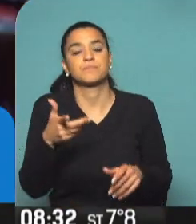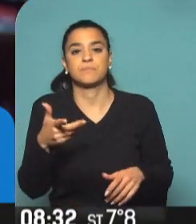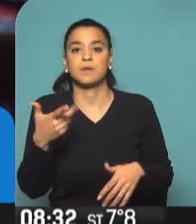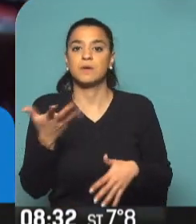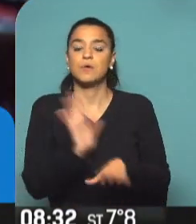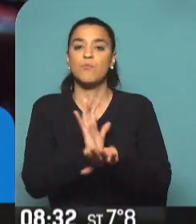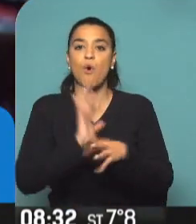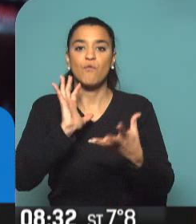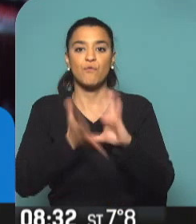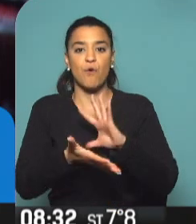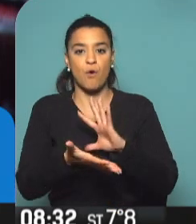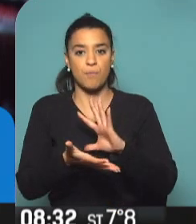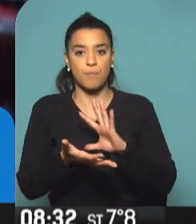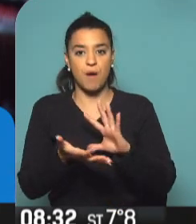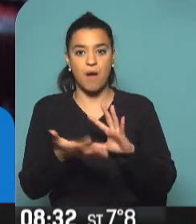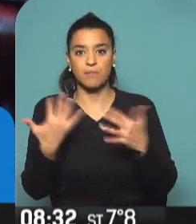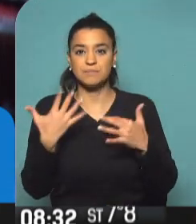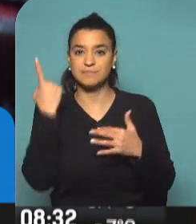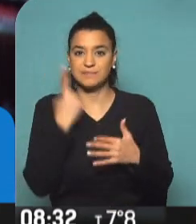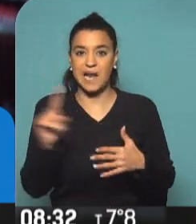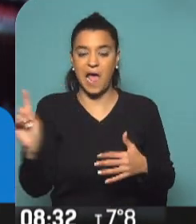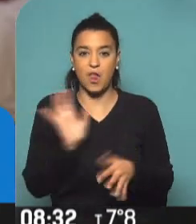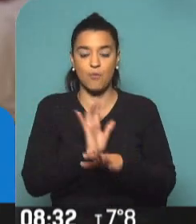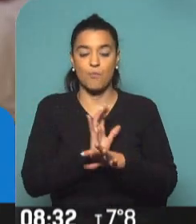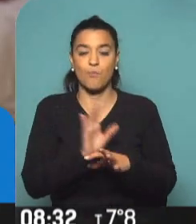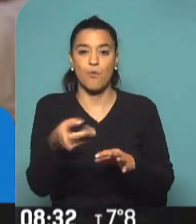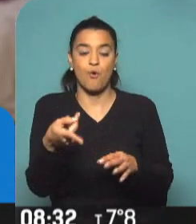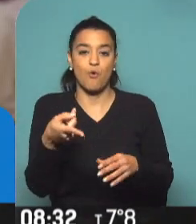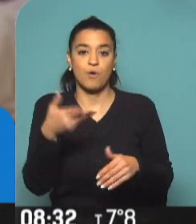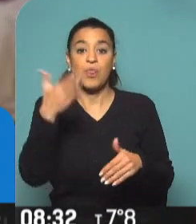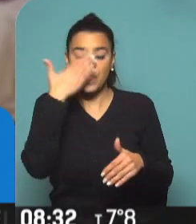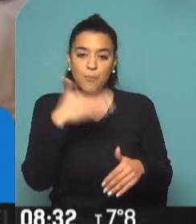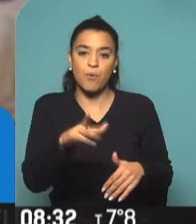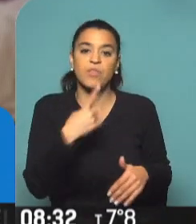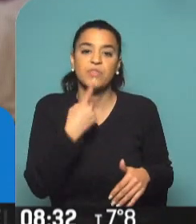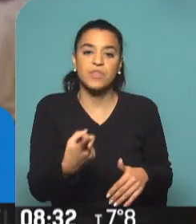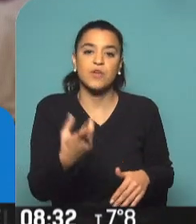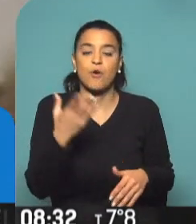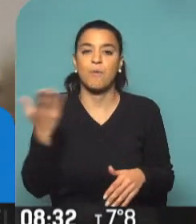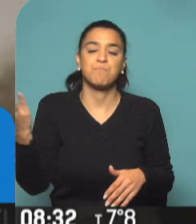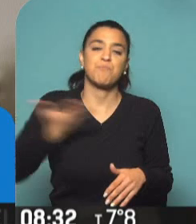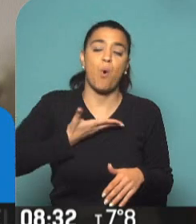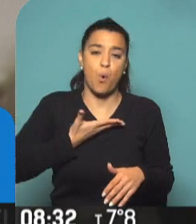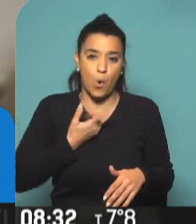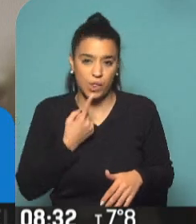una manera un poco extemporánea ante el golpe que habrían sufrido, que después calificó como palazo,